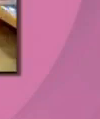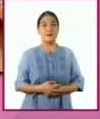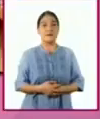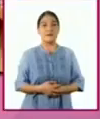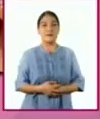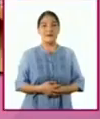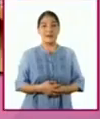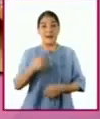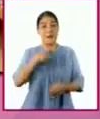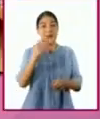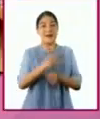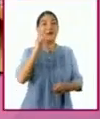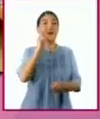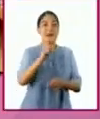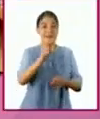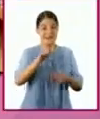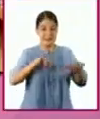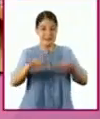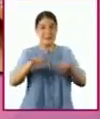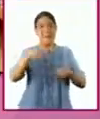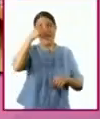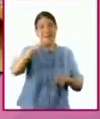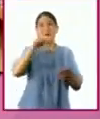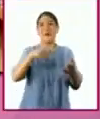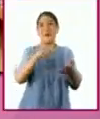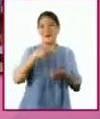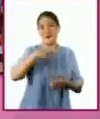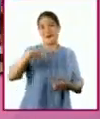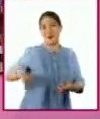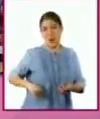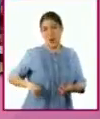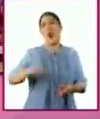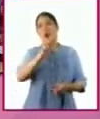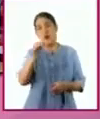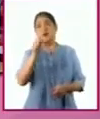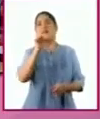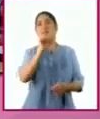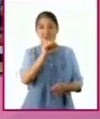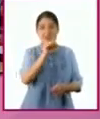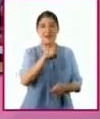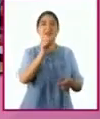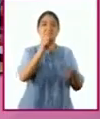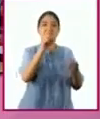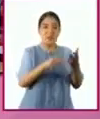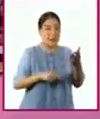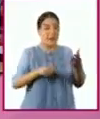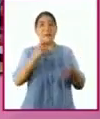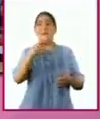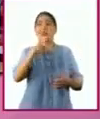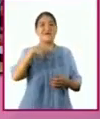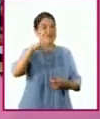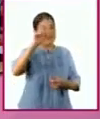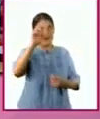Conseguí este mapa para ver los lugares de interés y otros datos. Pero ya no recuerdo qué significan los elementos del